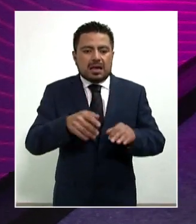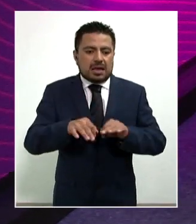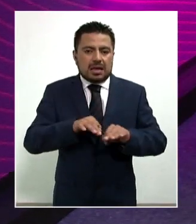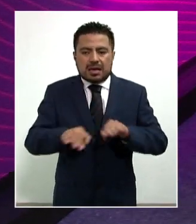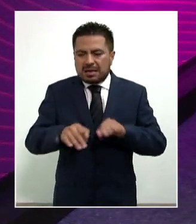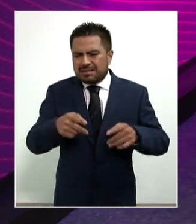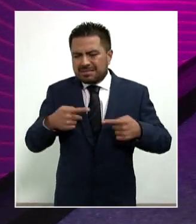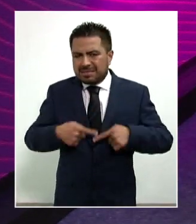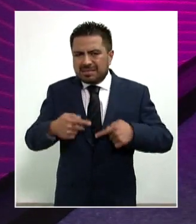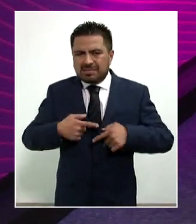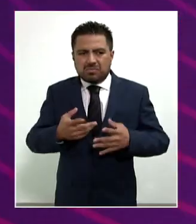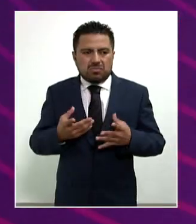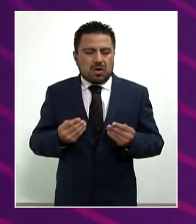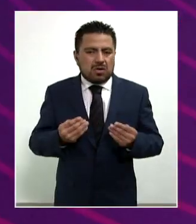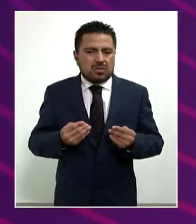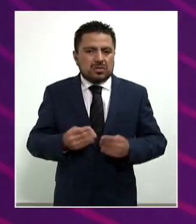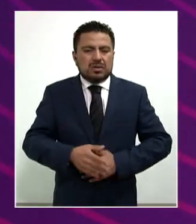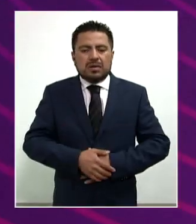trabaja mucho